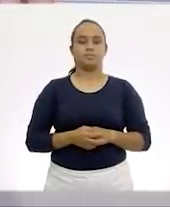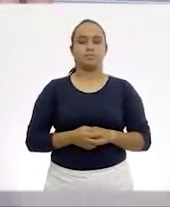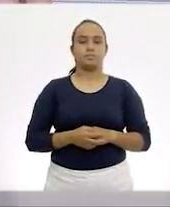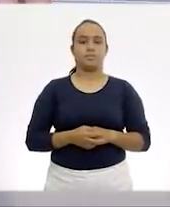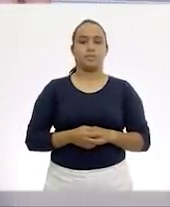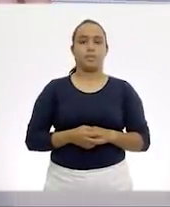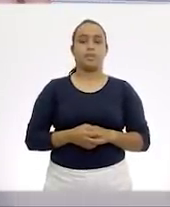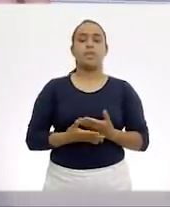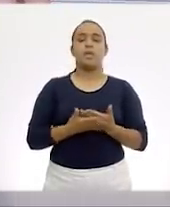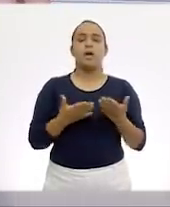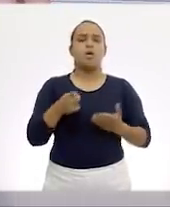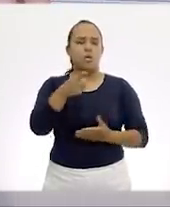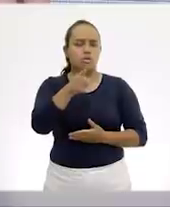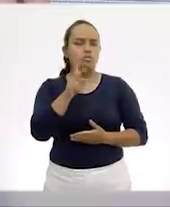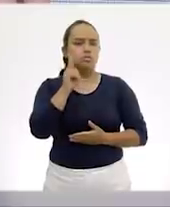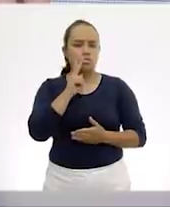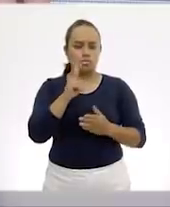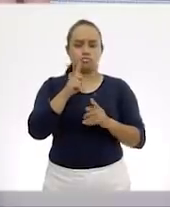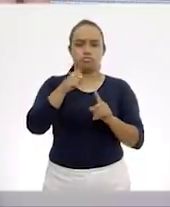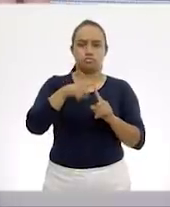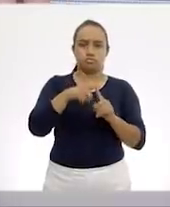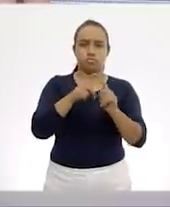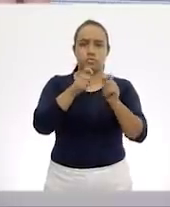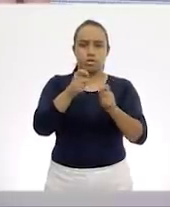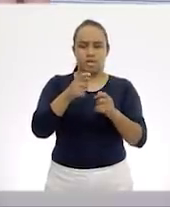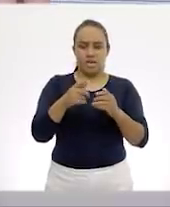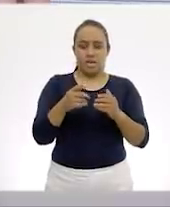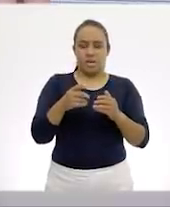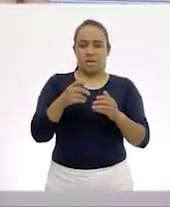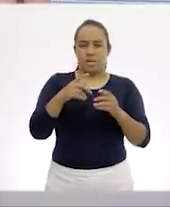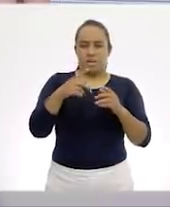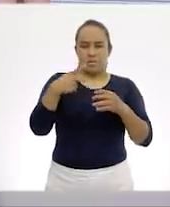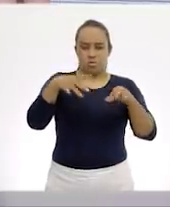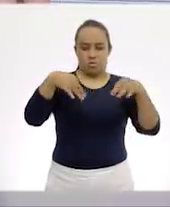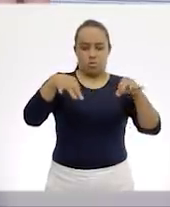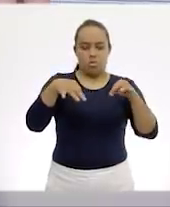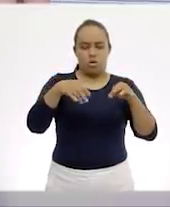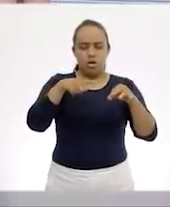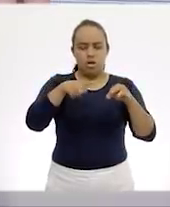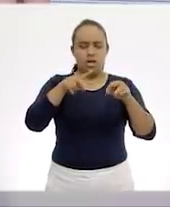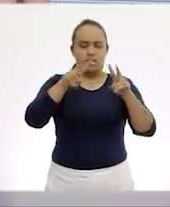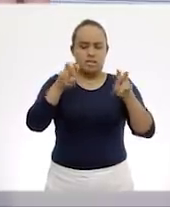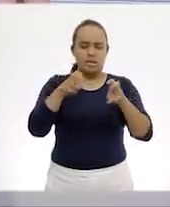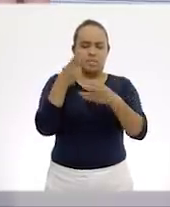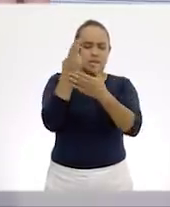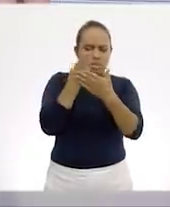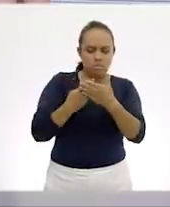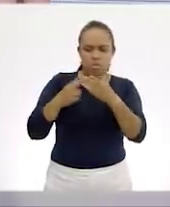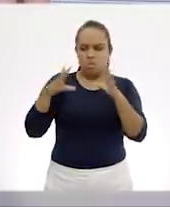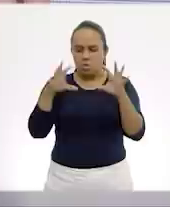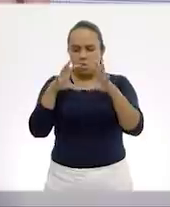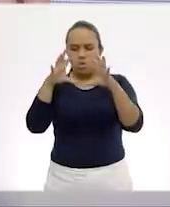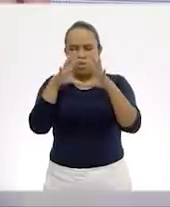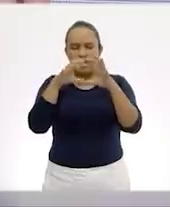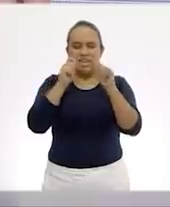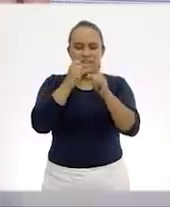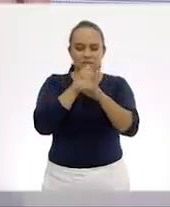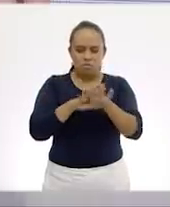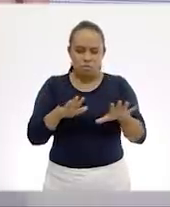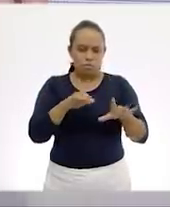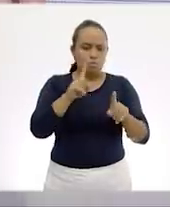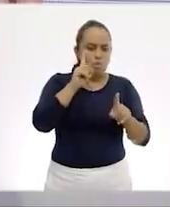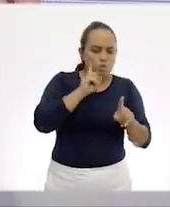Te reto a que en una hoja realices un mapa conceptual de todos los nombres que integran los órganos internos